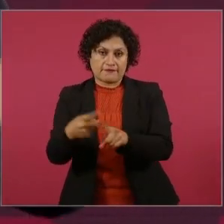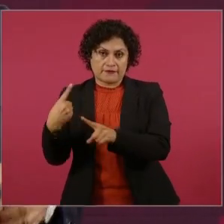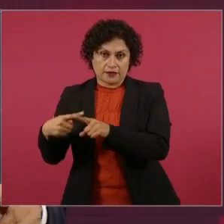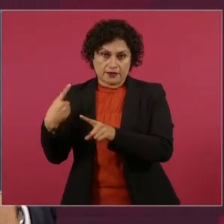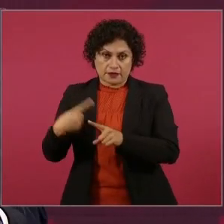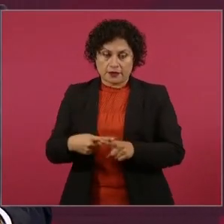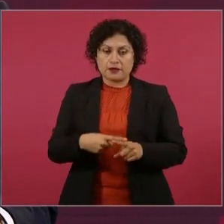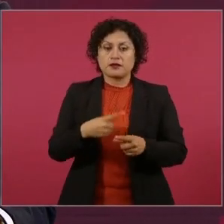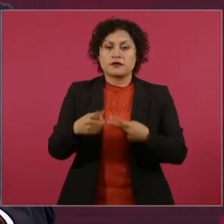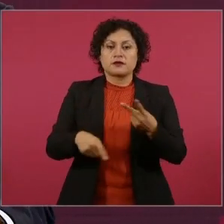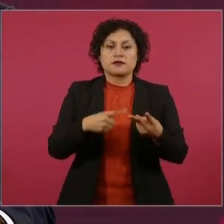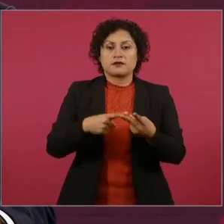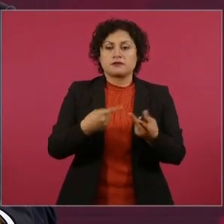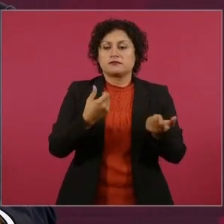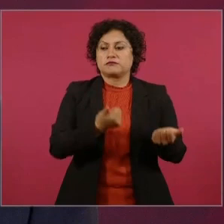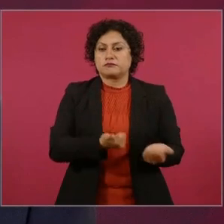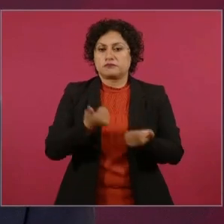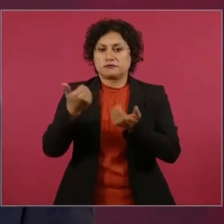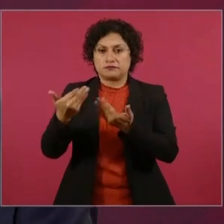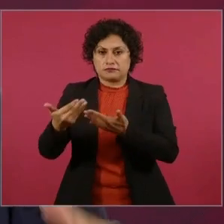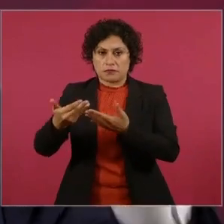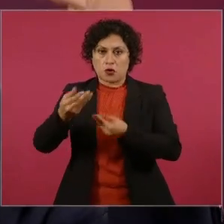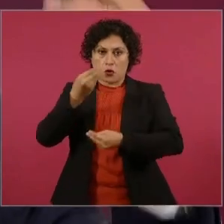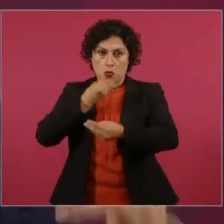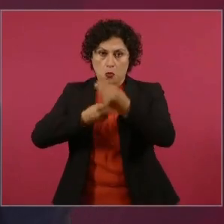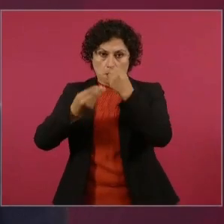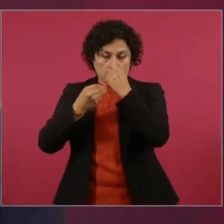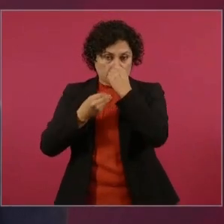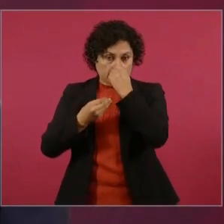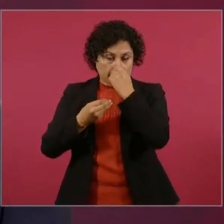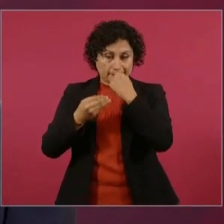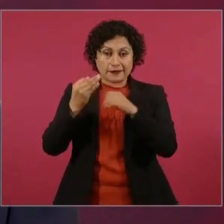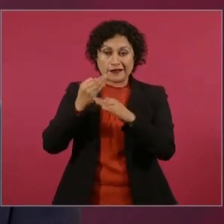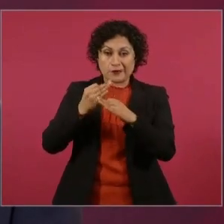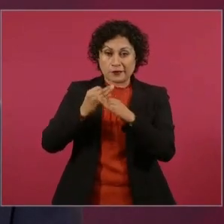marinos ahora con